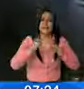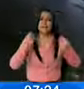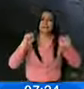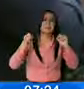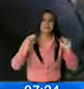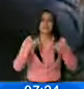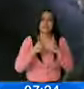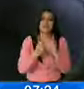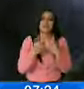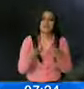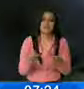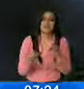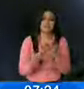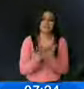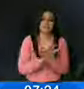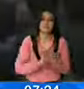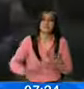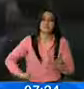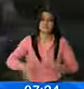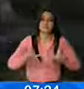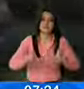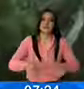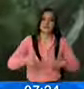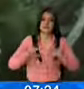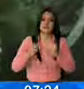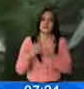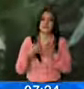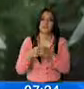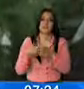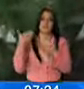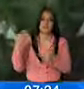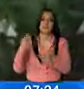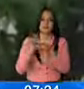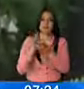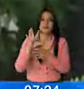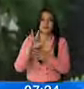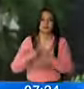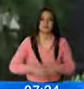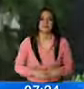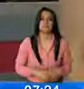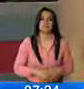sociales. Con el nuevo presidente de Alianza País, informó Jorge Escobar.